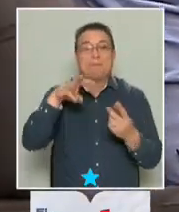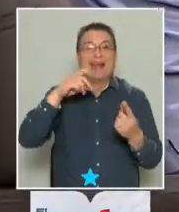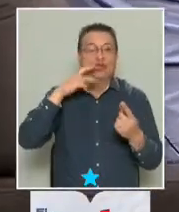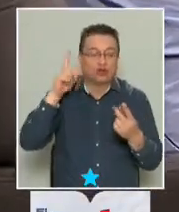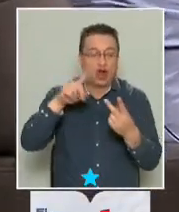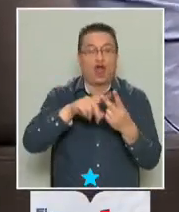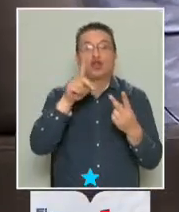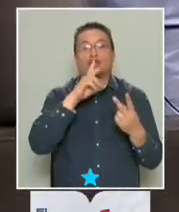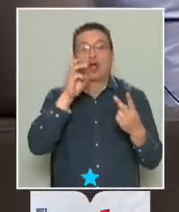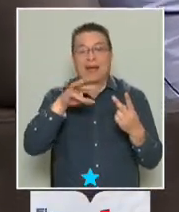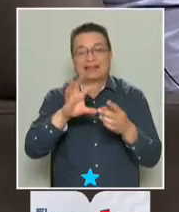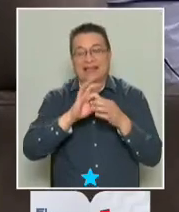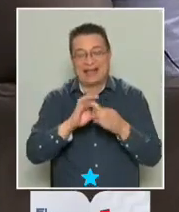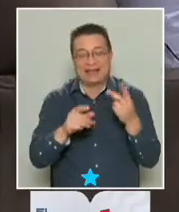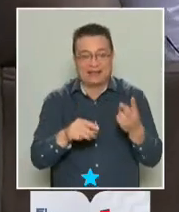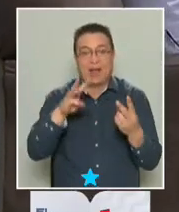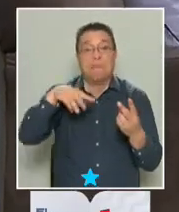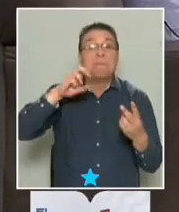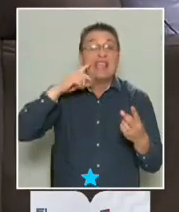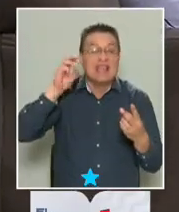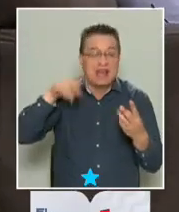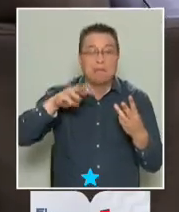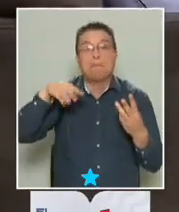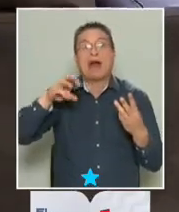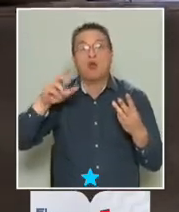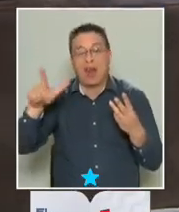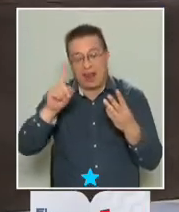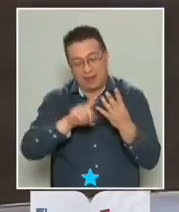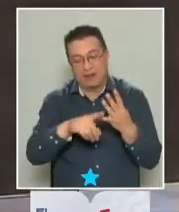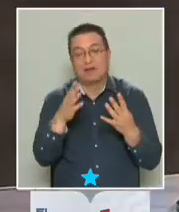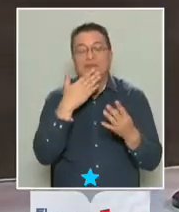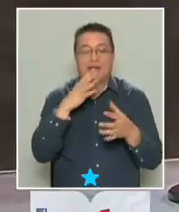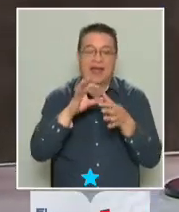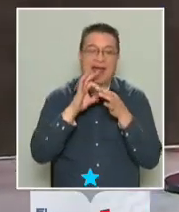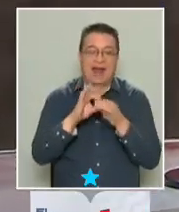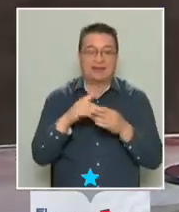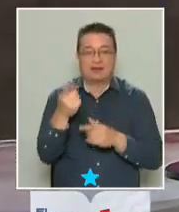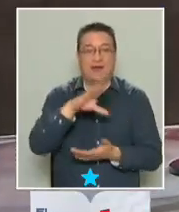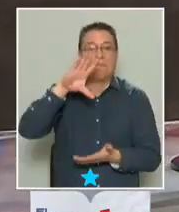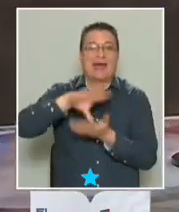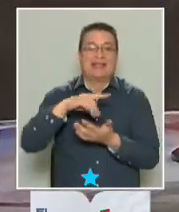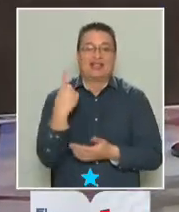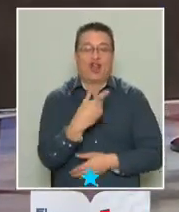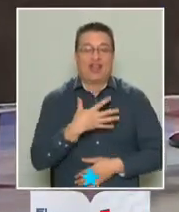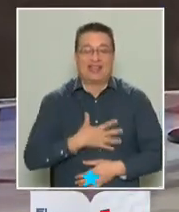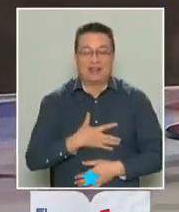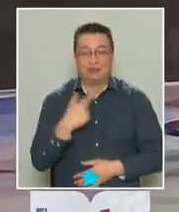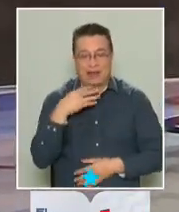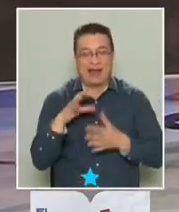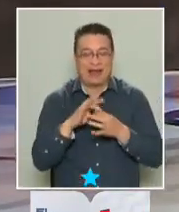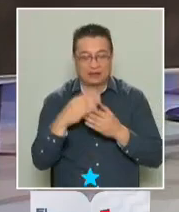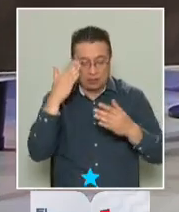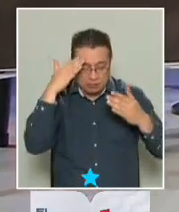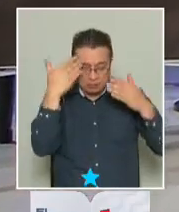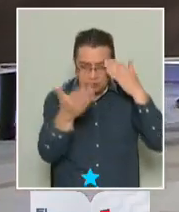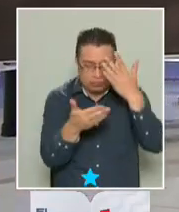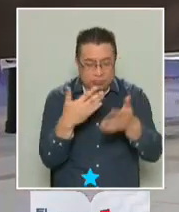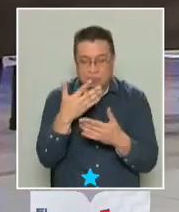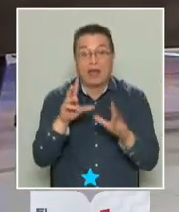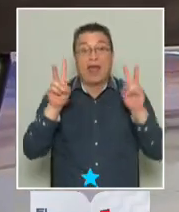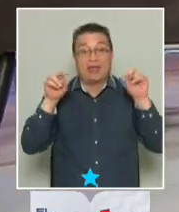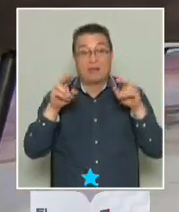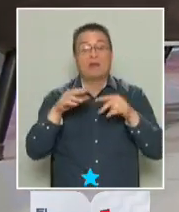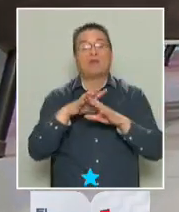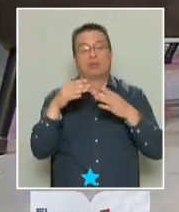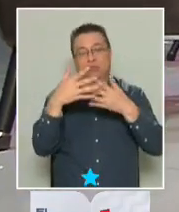como siempre muchísimas gracias por acompañarnos a ver muchísimas gracias por estar aquí en el país que queremos y poder aportar con sus conocimientos son varios temas que